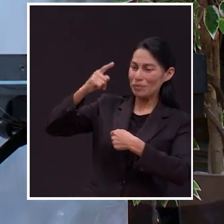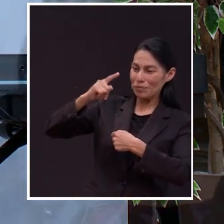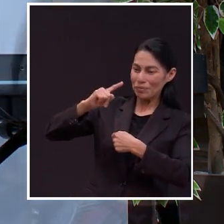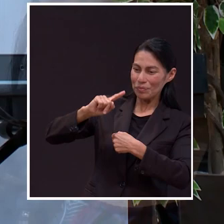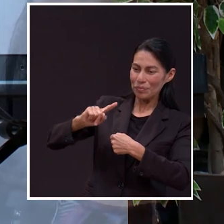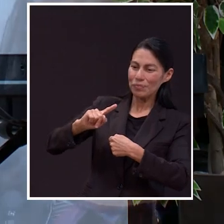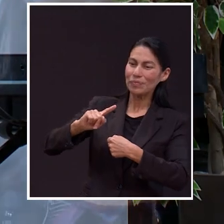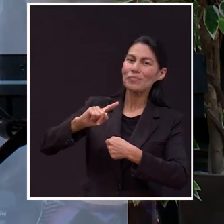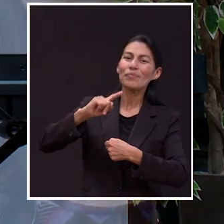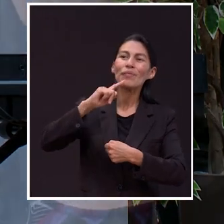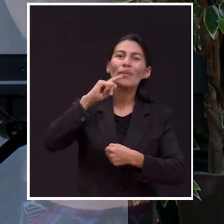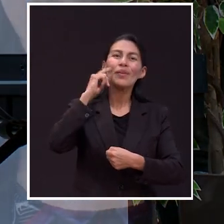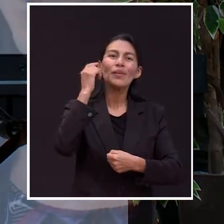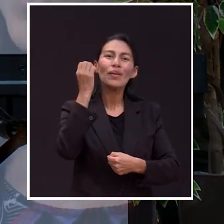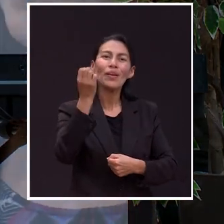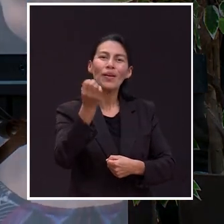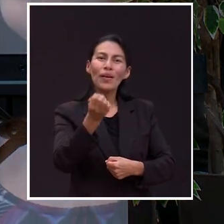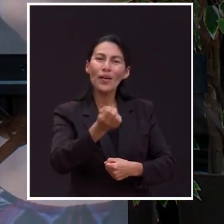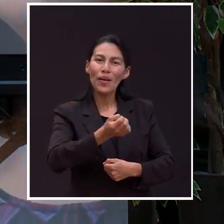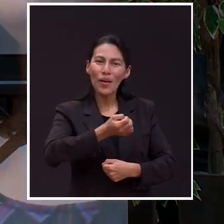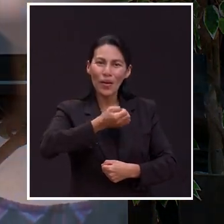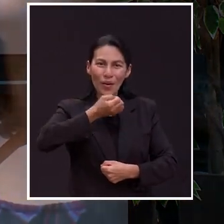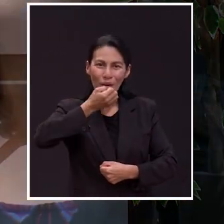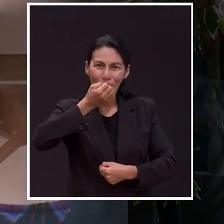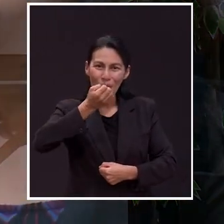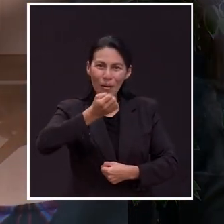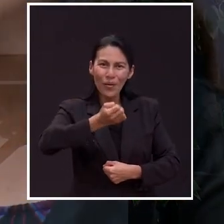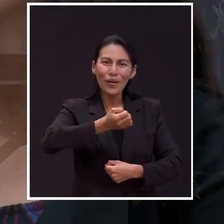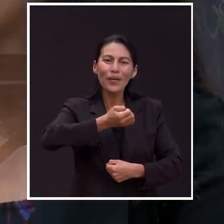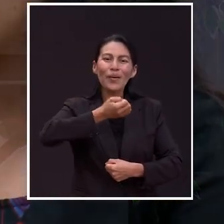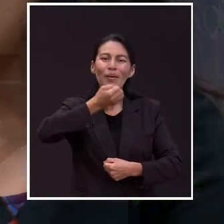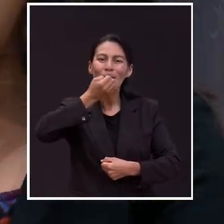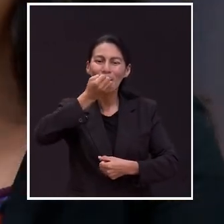dio su mandato.